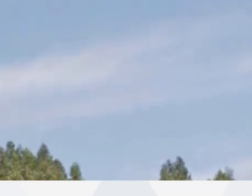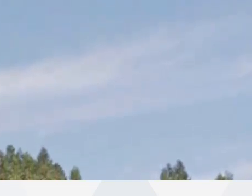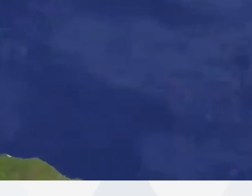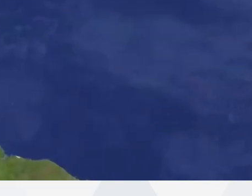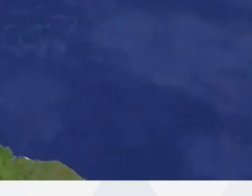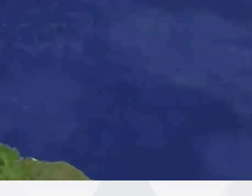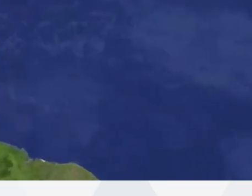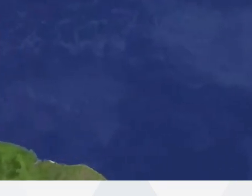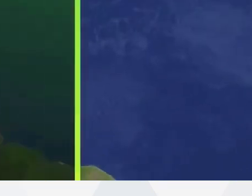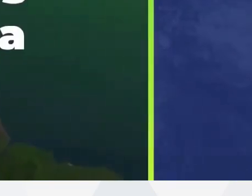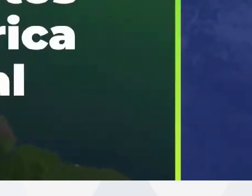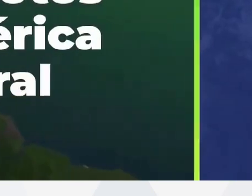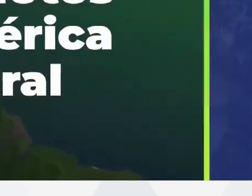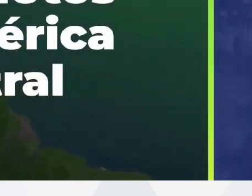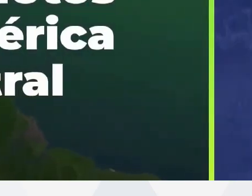Más concreta.